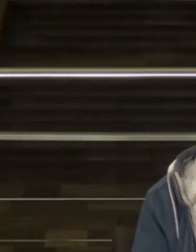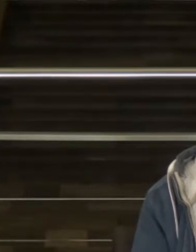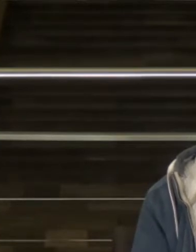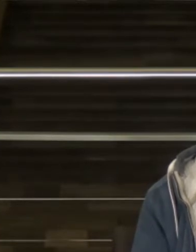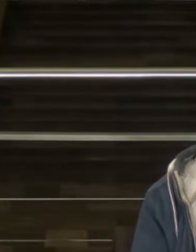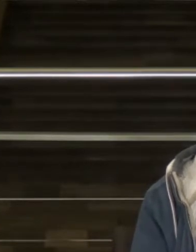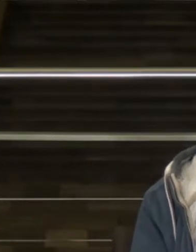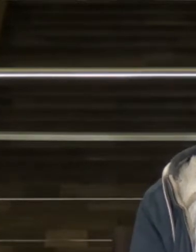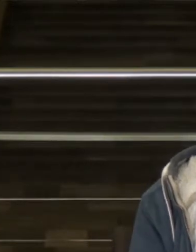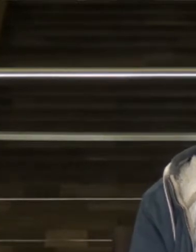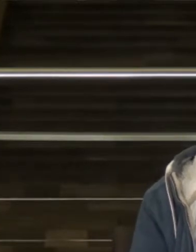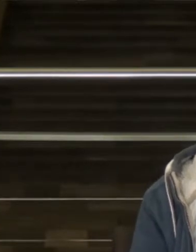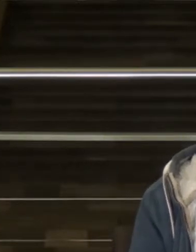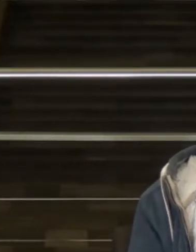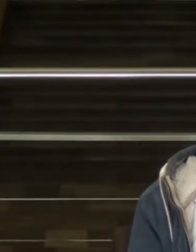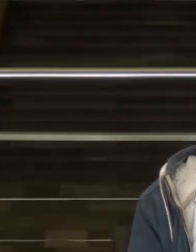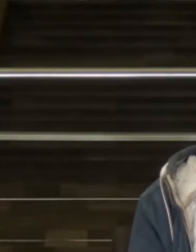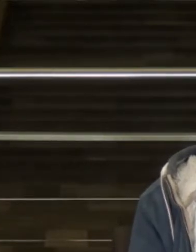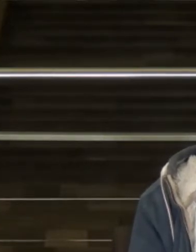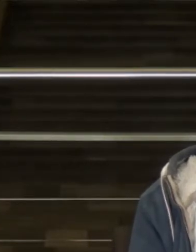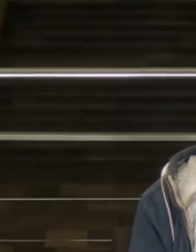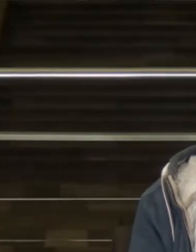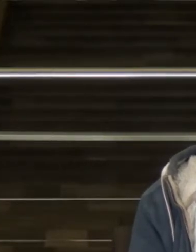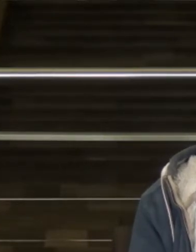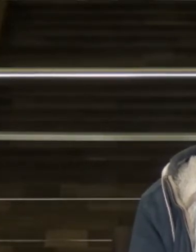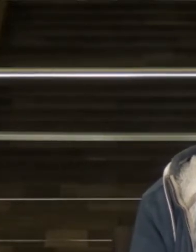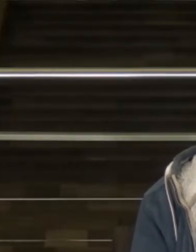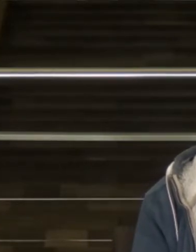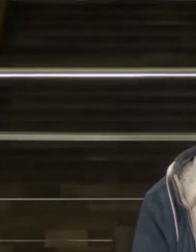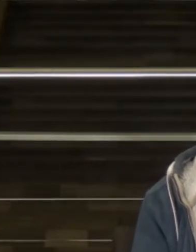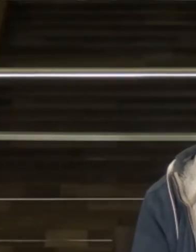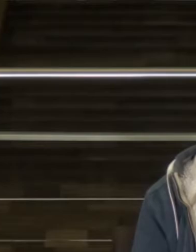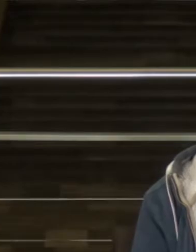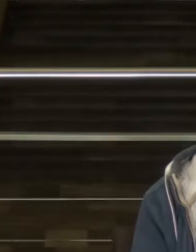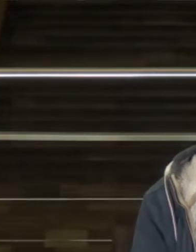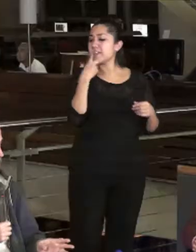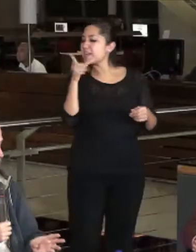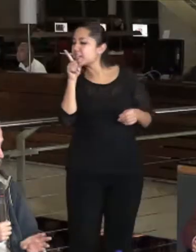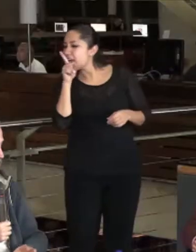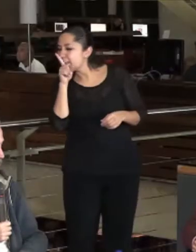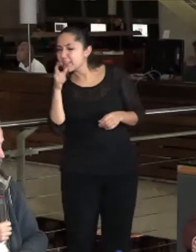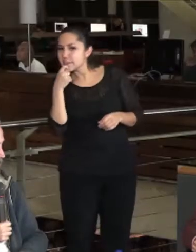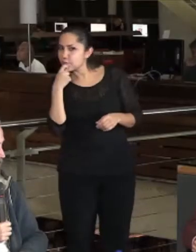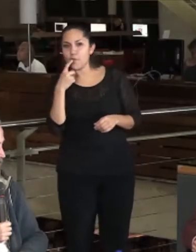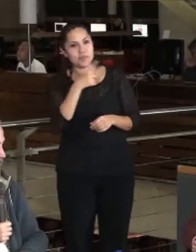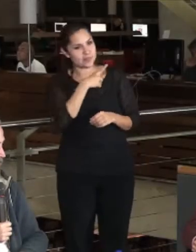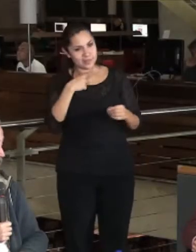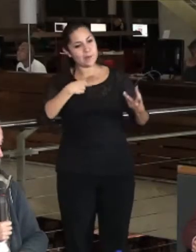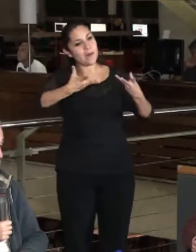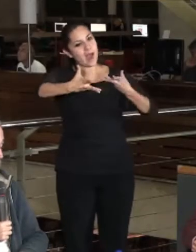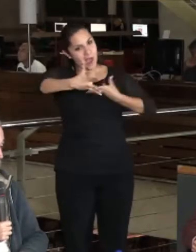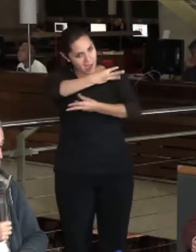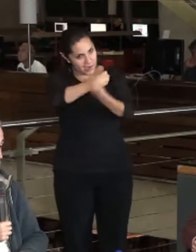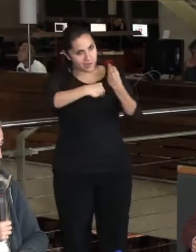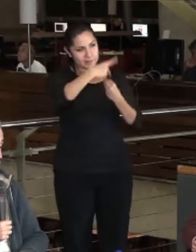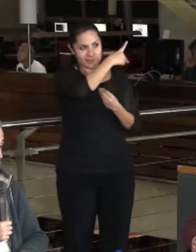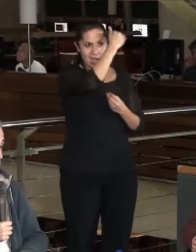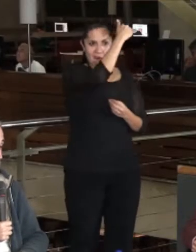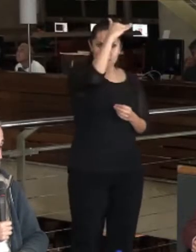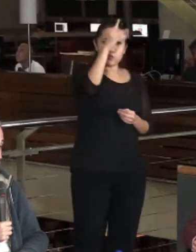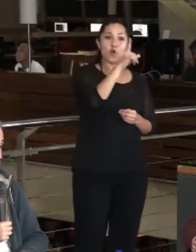hablando y el niño hace ruido cállate le dicen al niño tendrá que ser al revés calle de los grandes y escuchen a los niños los niños